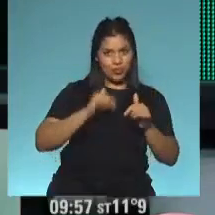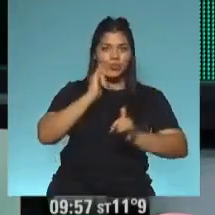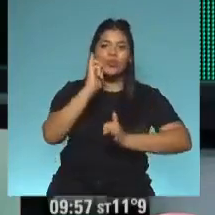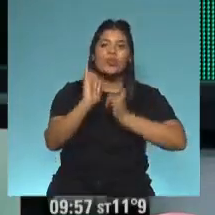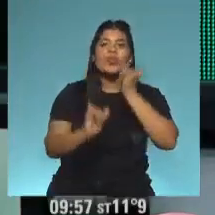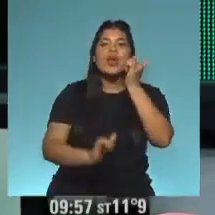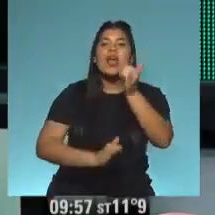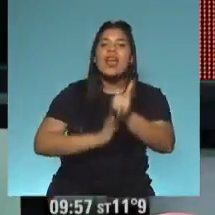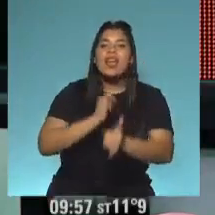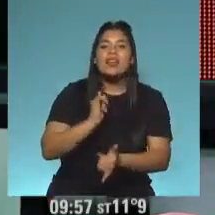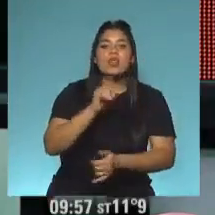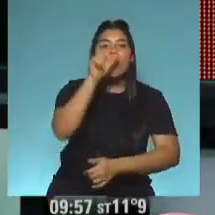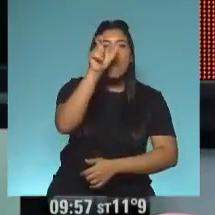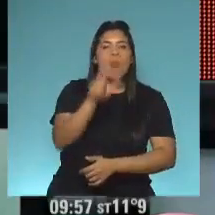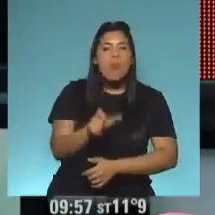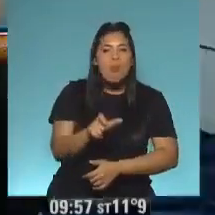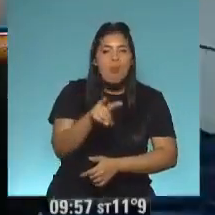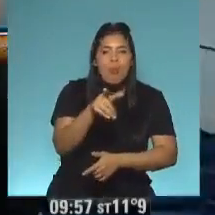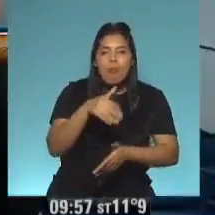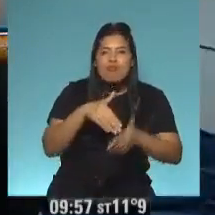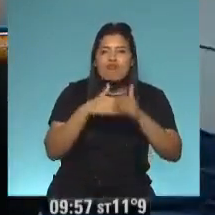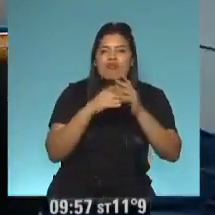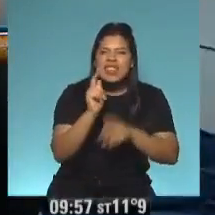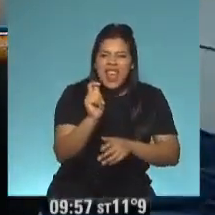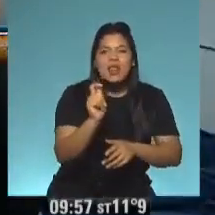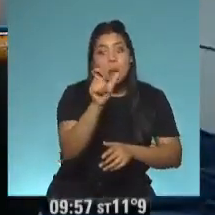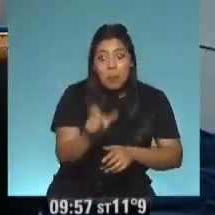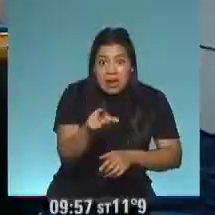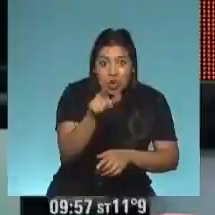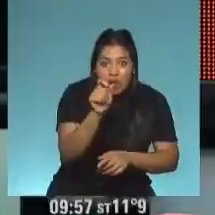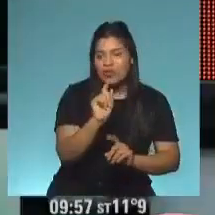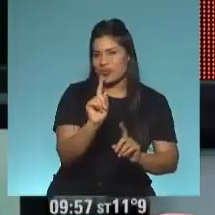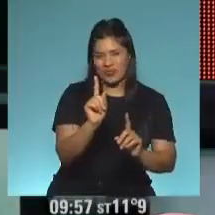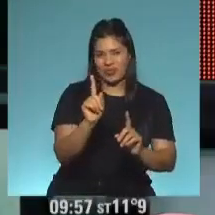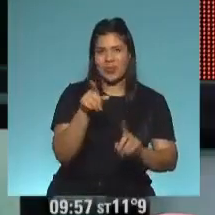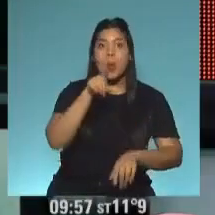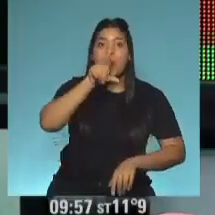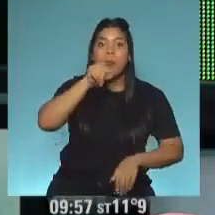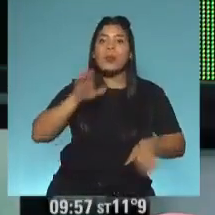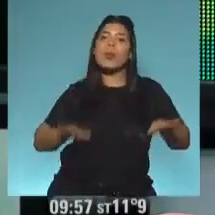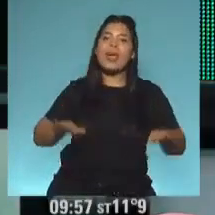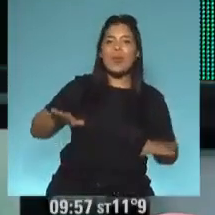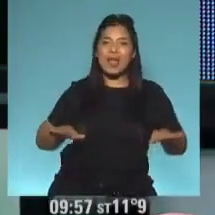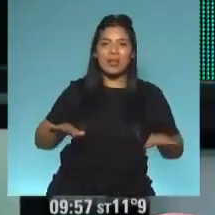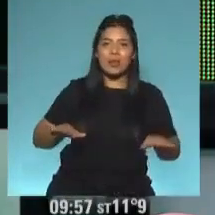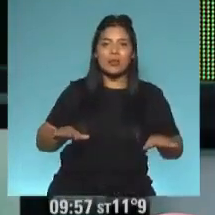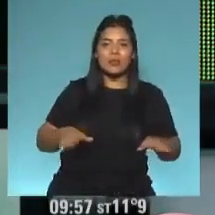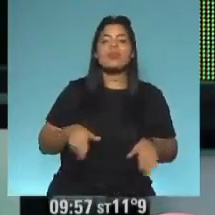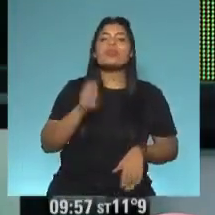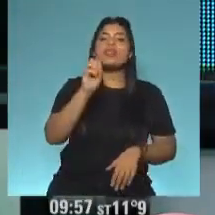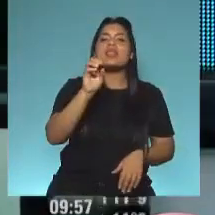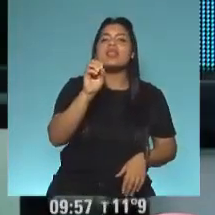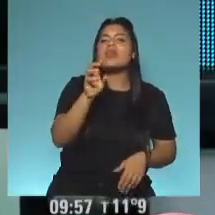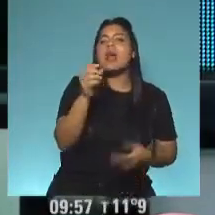su protagonista es un pingüino. ¡Ay, qué lindo! Como sí, los que vimos hace un rato. Como los que vimos hace un ratito en la costa. Es un cuento que lo escribió